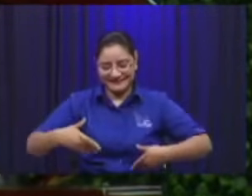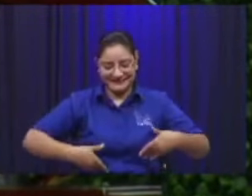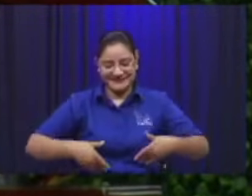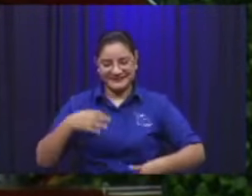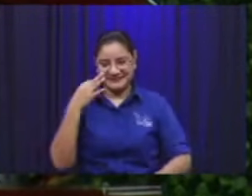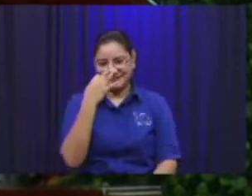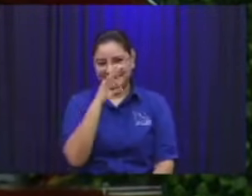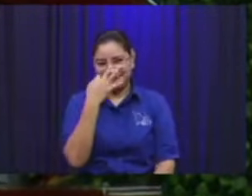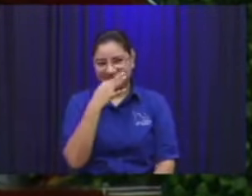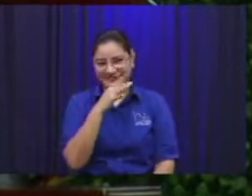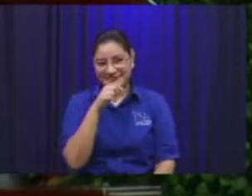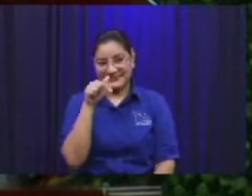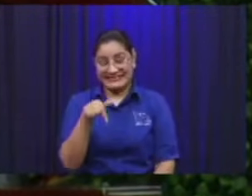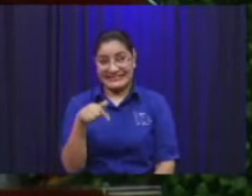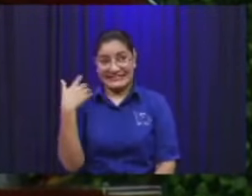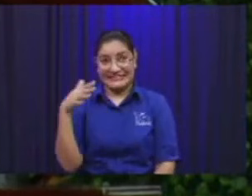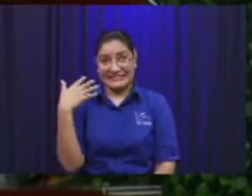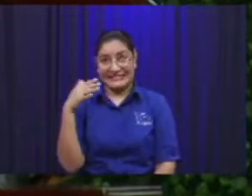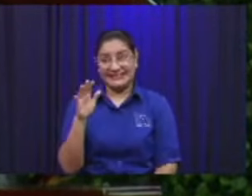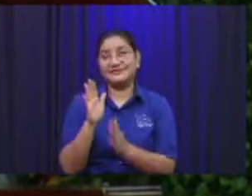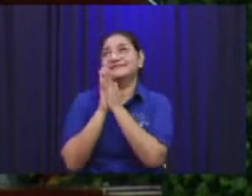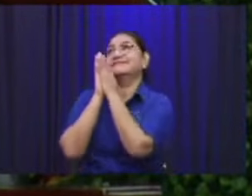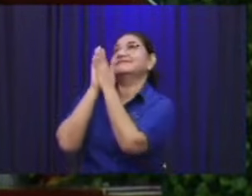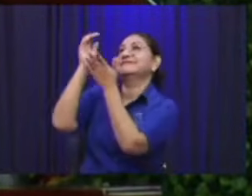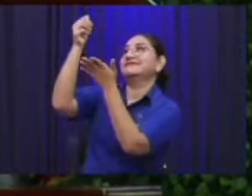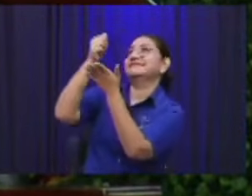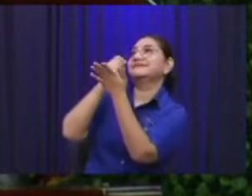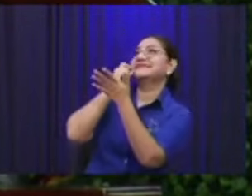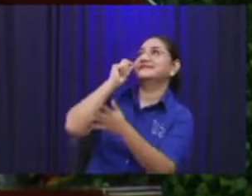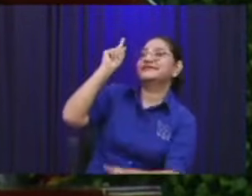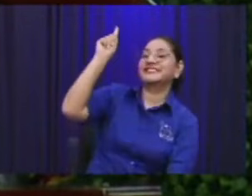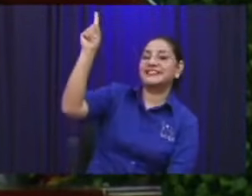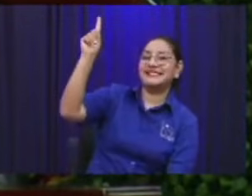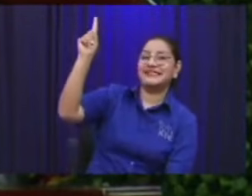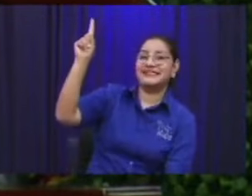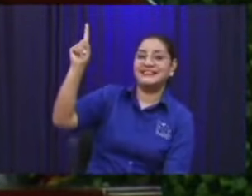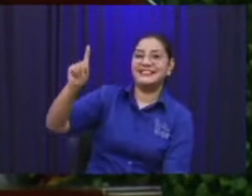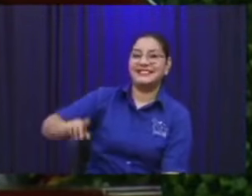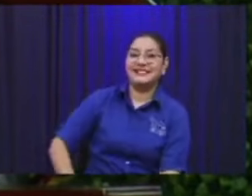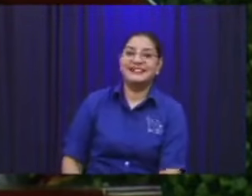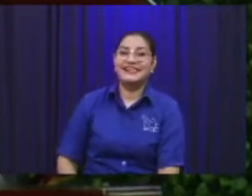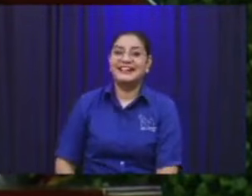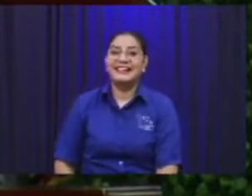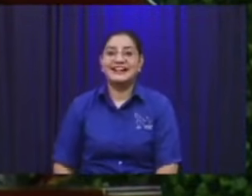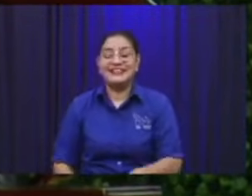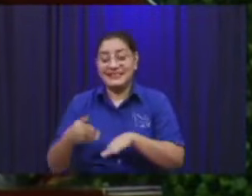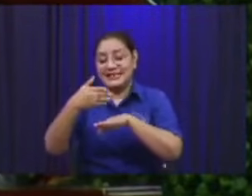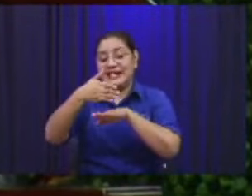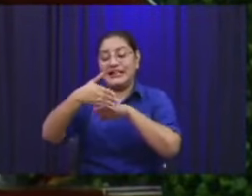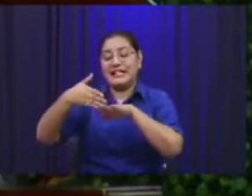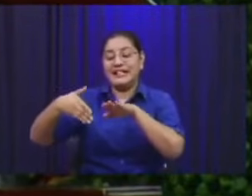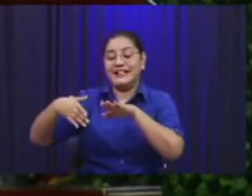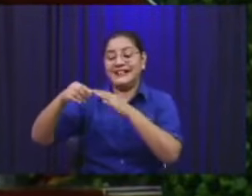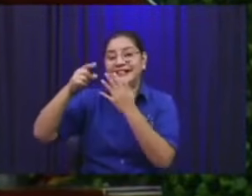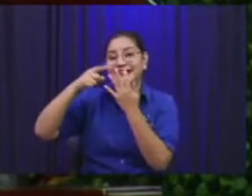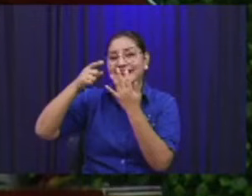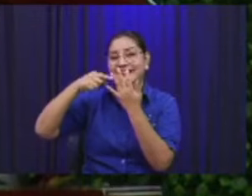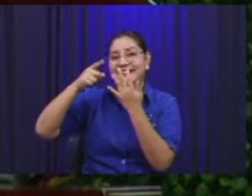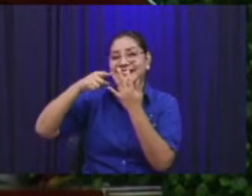hermanas esta noche les tocó duro a ellas me van a quitar su porción de las únicas